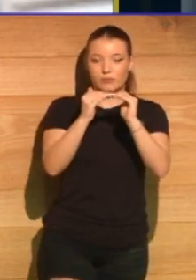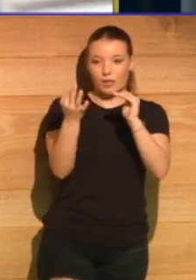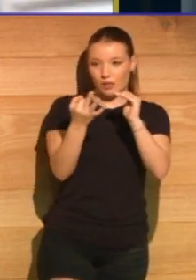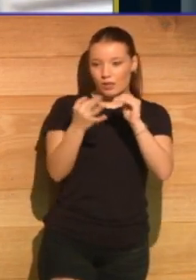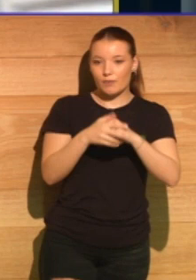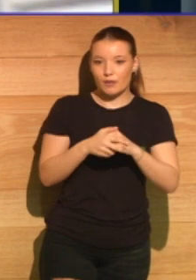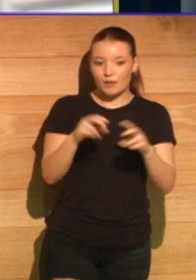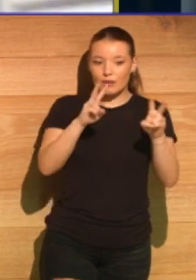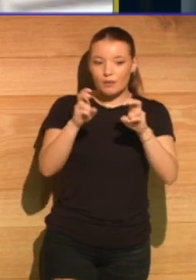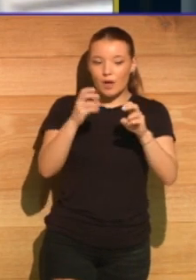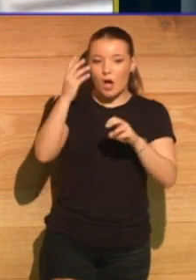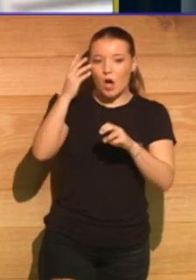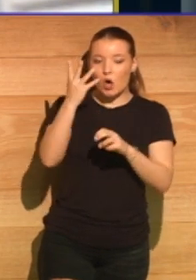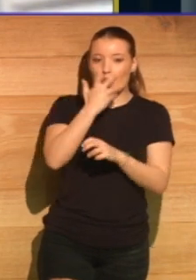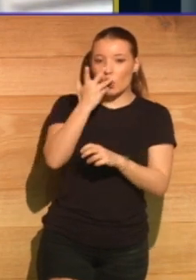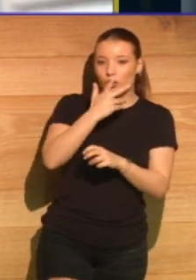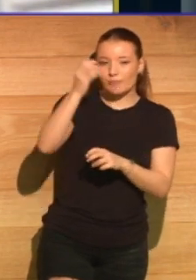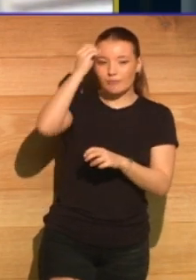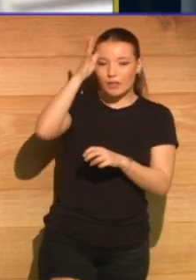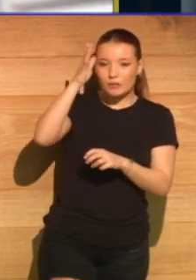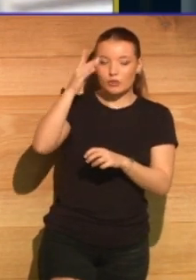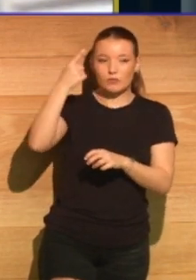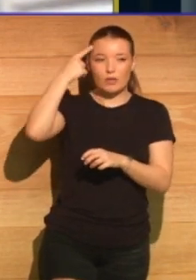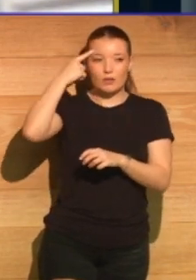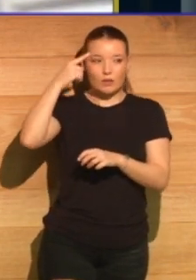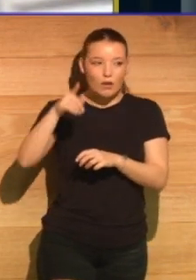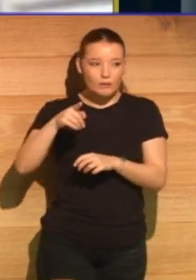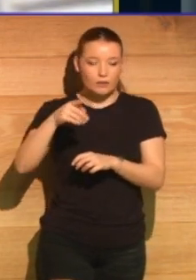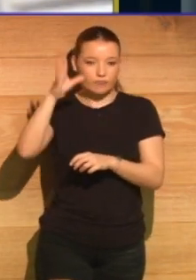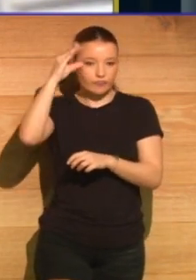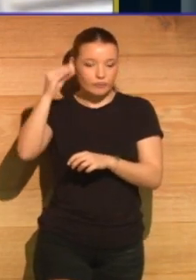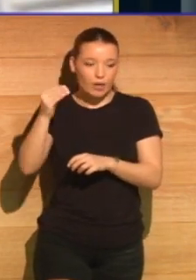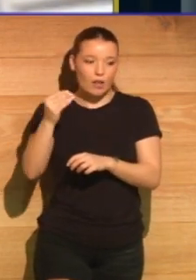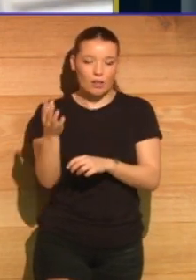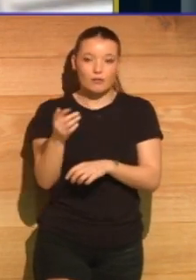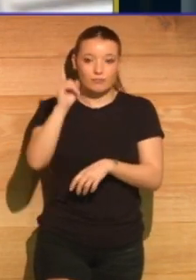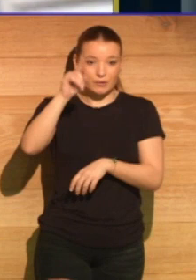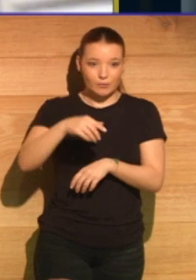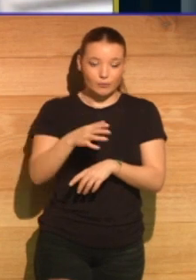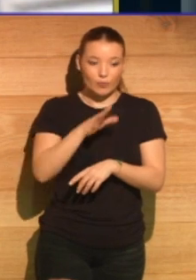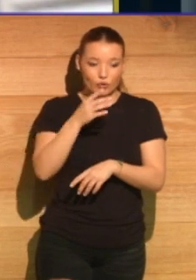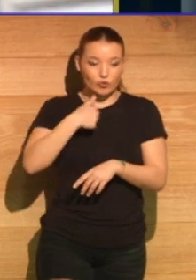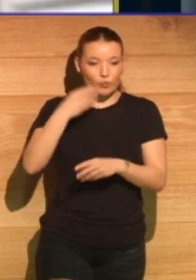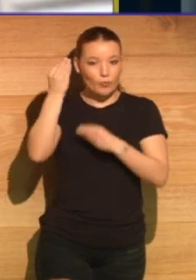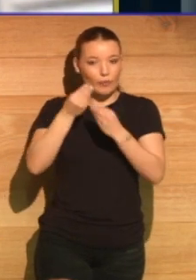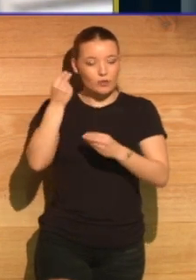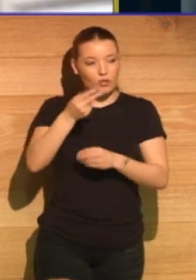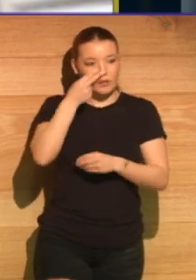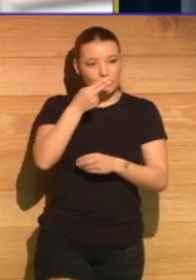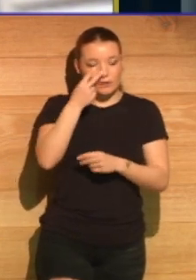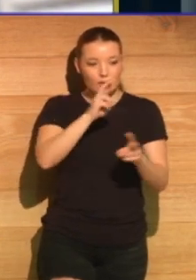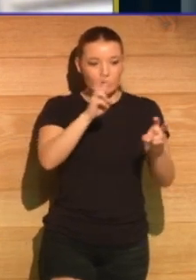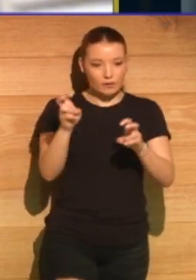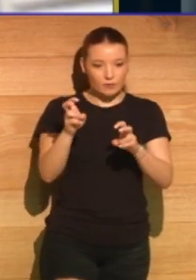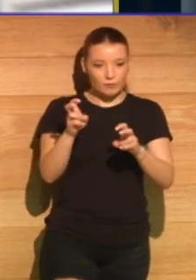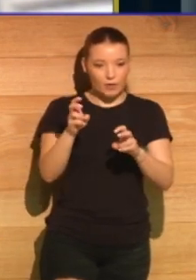los conocimientos y en los saberes, porque se me ocurre también, ¿no? Lo interesante que sería introducir en esto también los